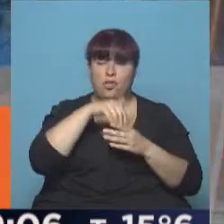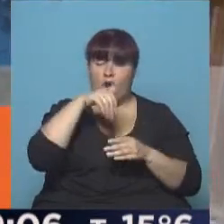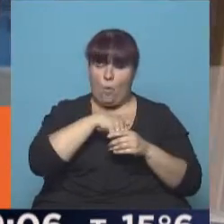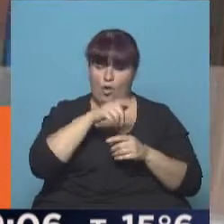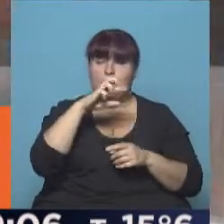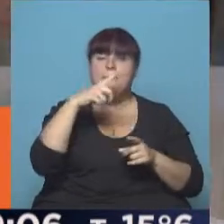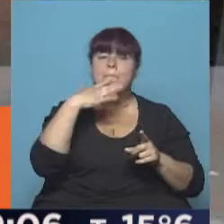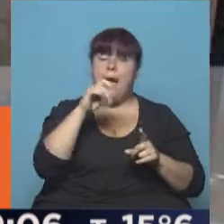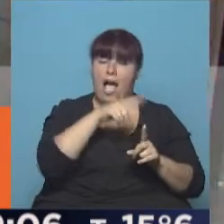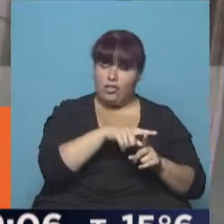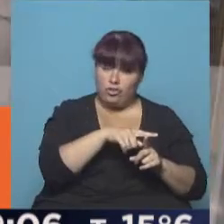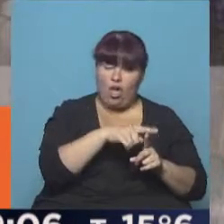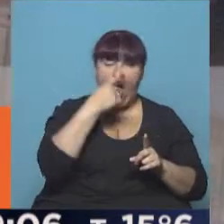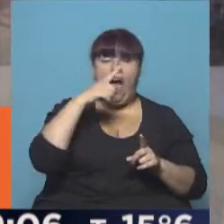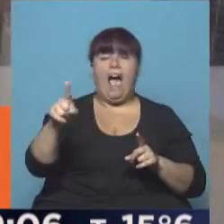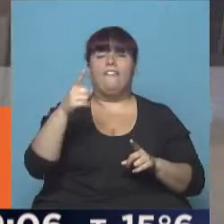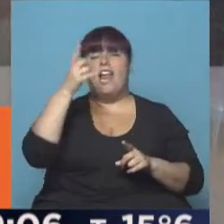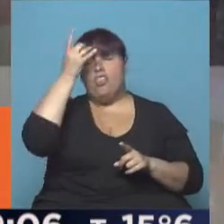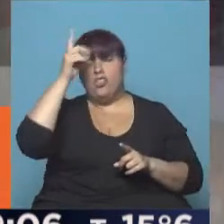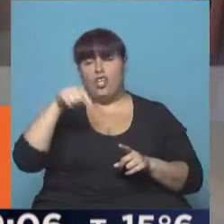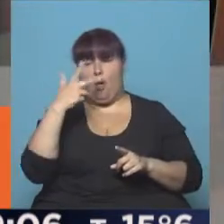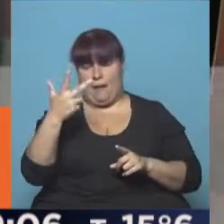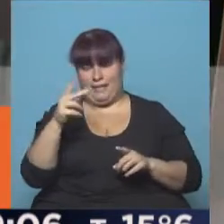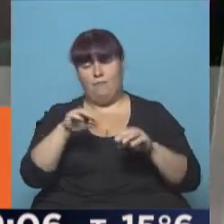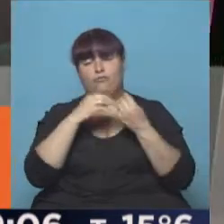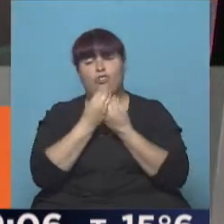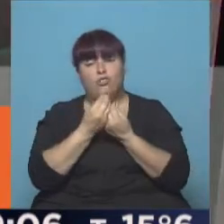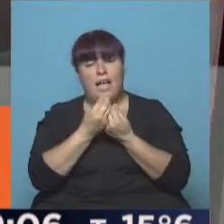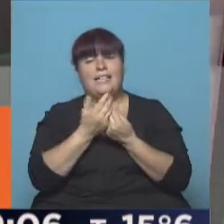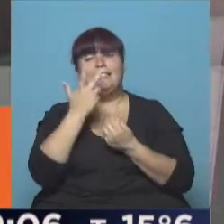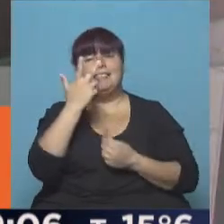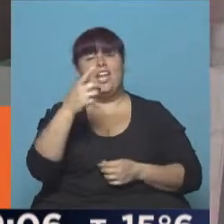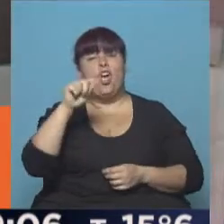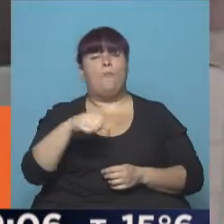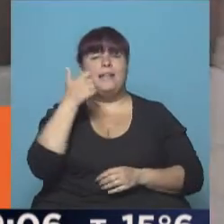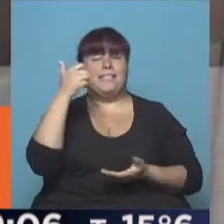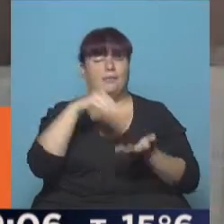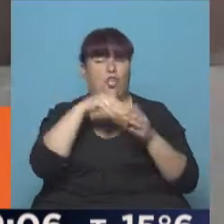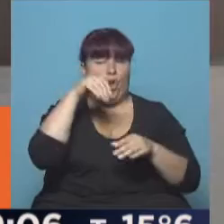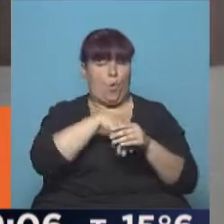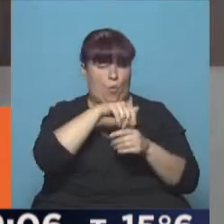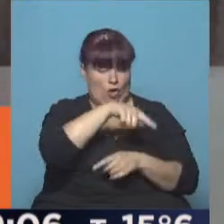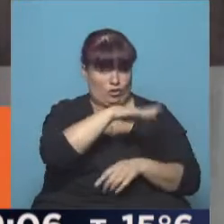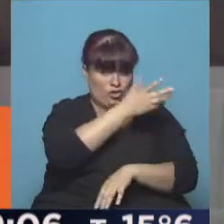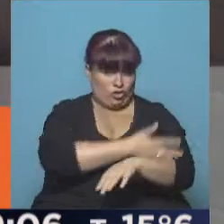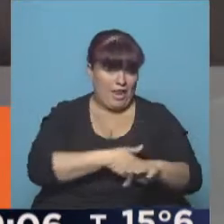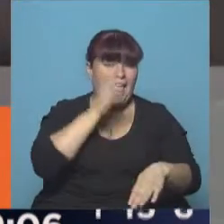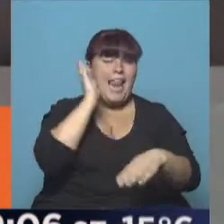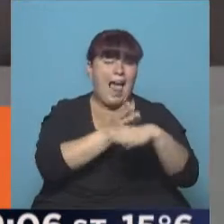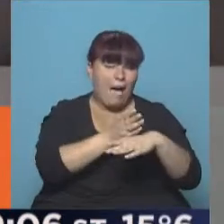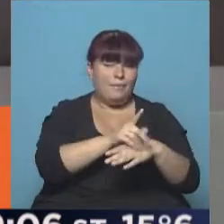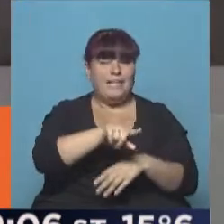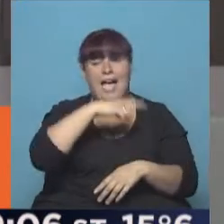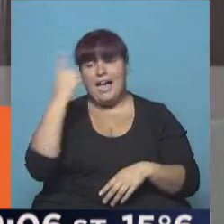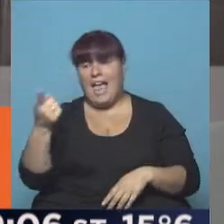en las PASO y termina con 12,3. O sea, suma 3,6 millones de votos. O sea, la mitad de